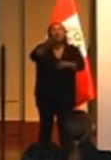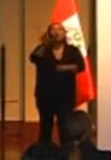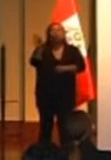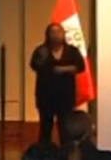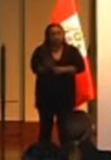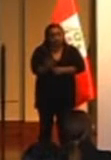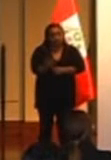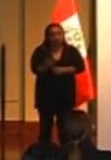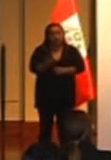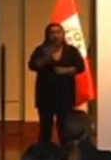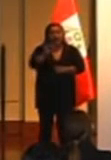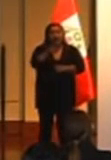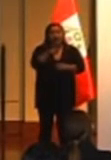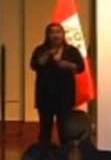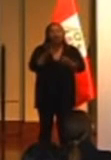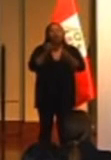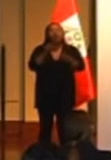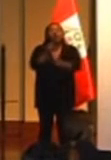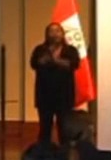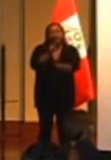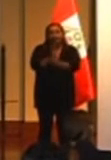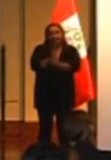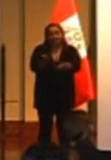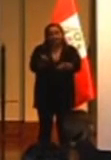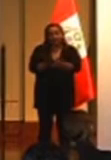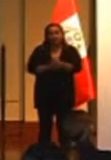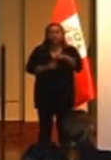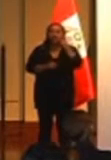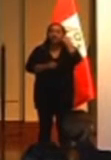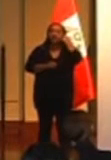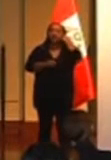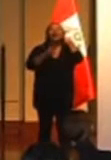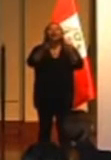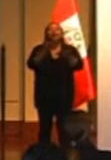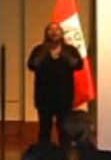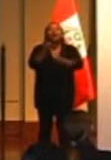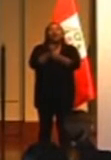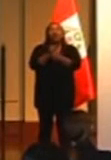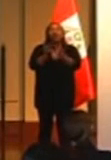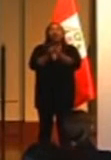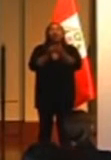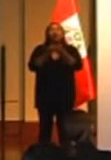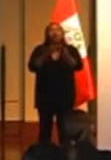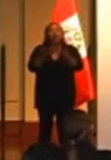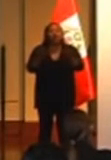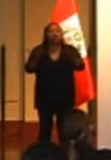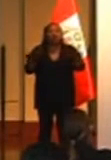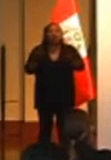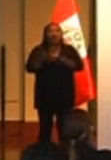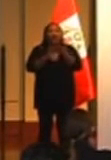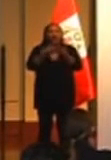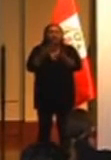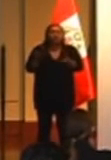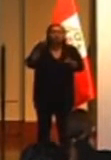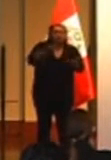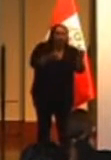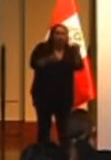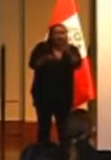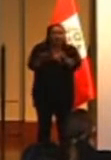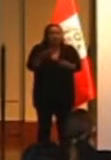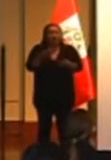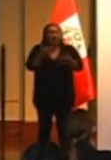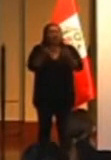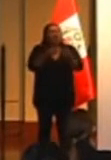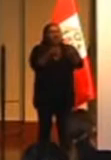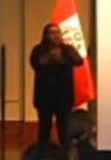61%, y eso es producto del trabajo. Y eso es producto del trabajo con una serie de cosas que son implementaciones. Hoy día sale